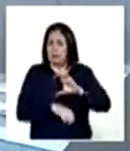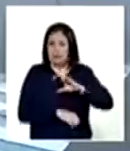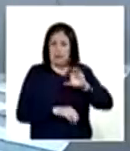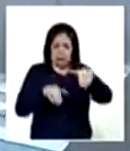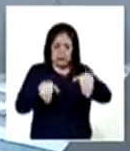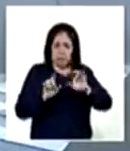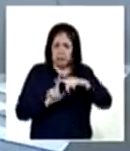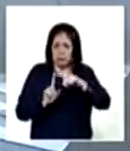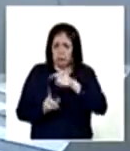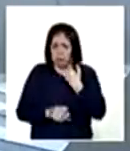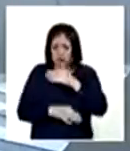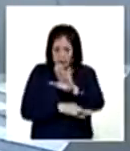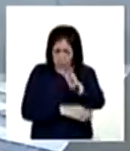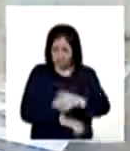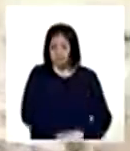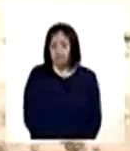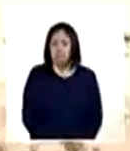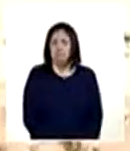tardes.